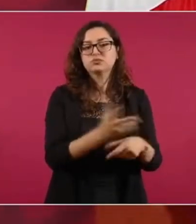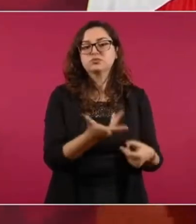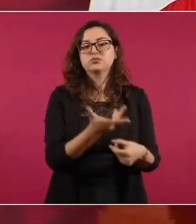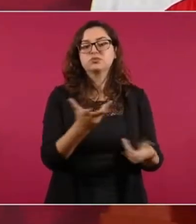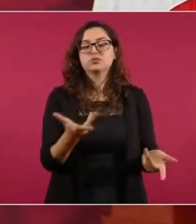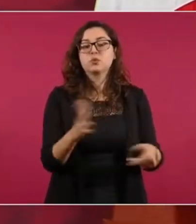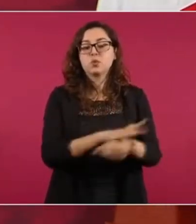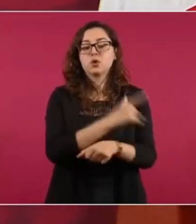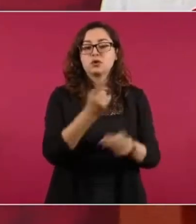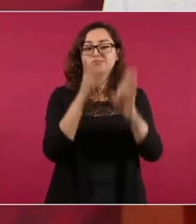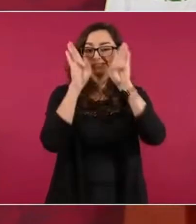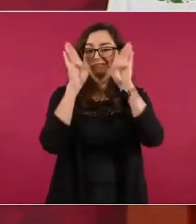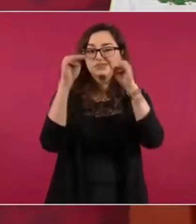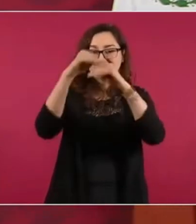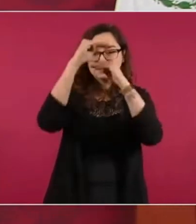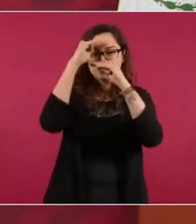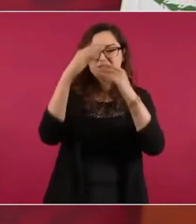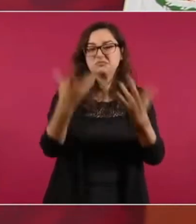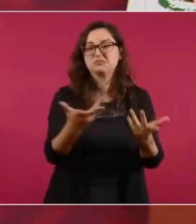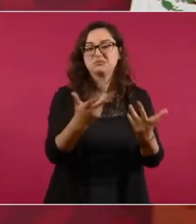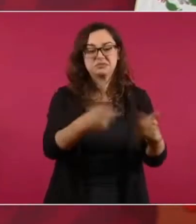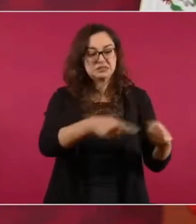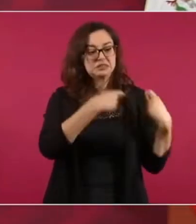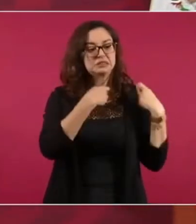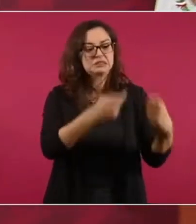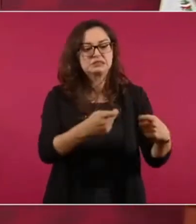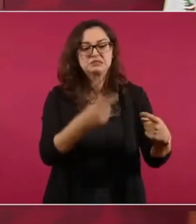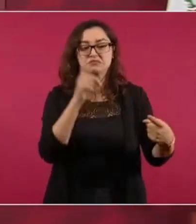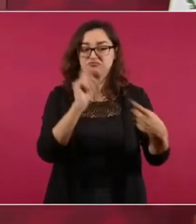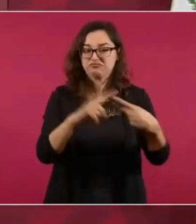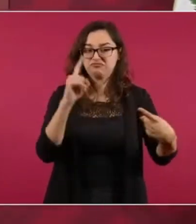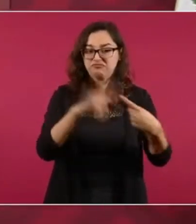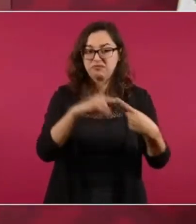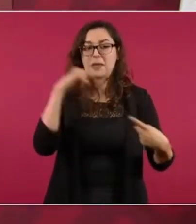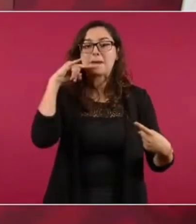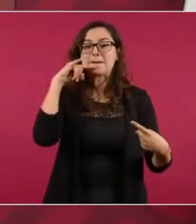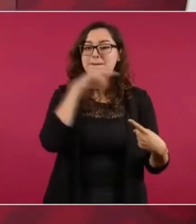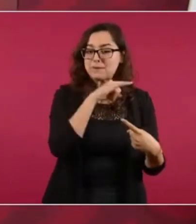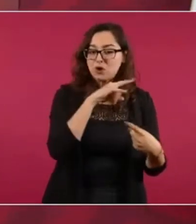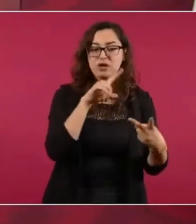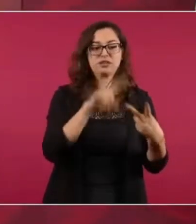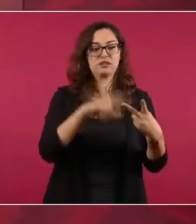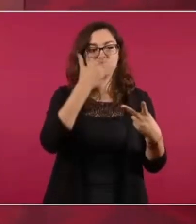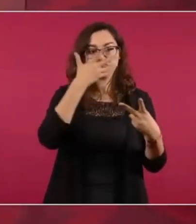además de hipócrita, es muy ratero, es muy corrupto.